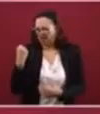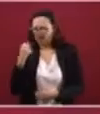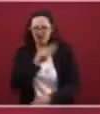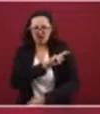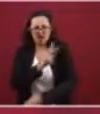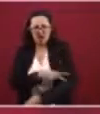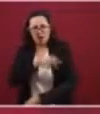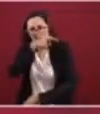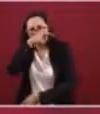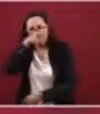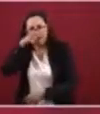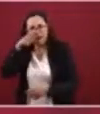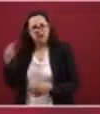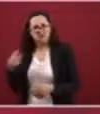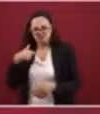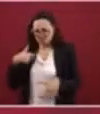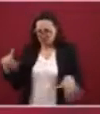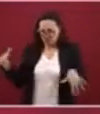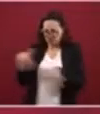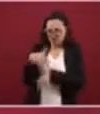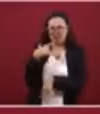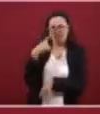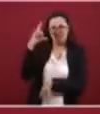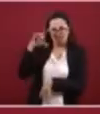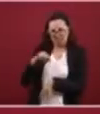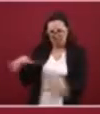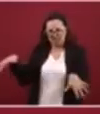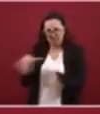Repito, no soy un ambicioso vulgar.